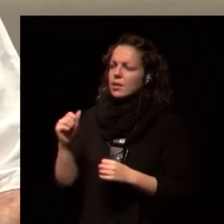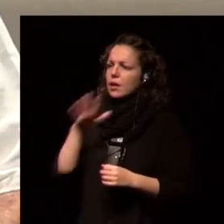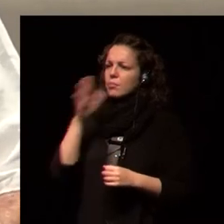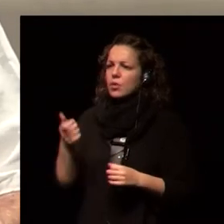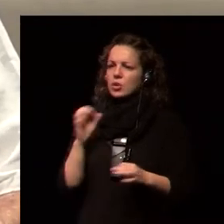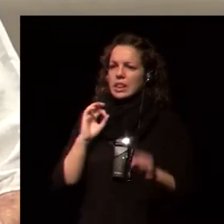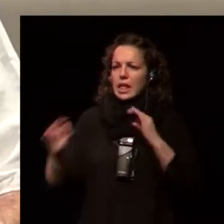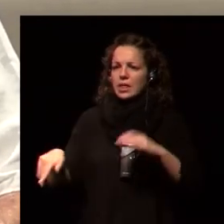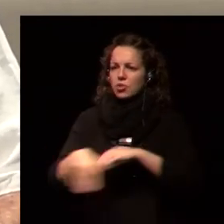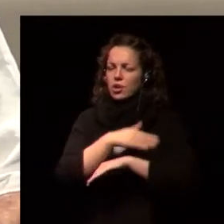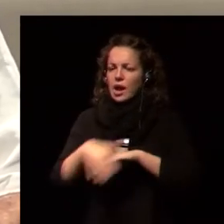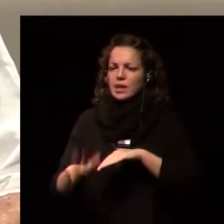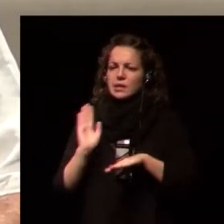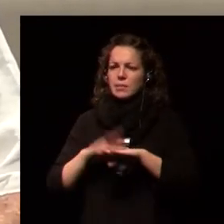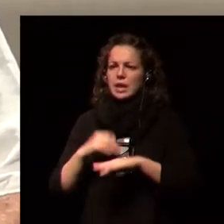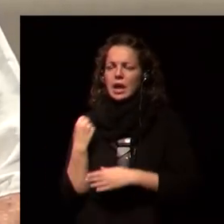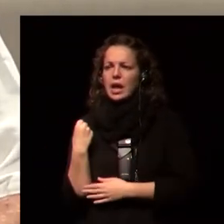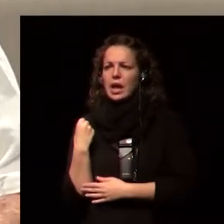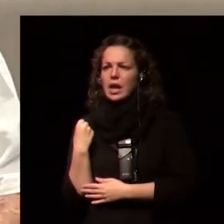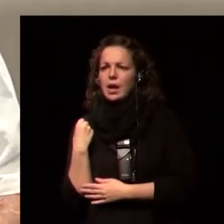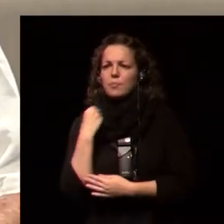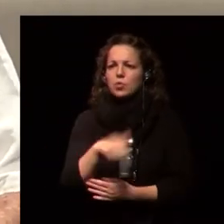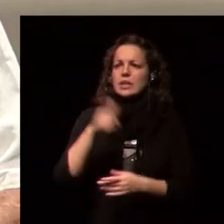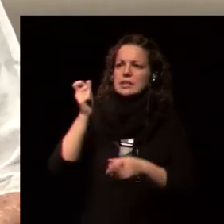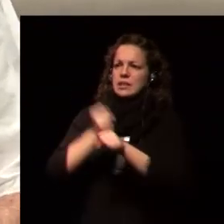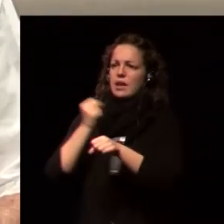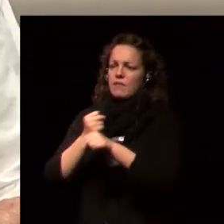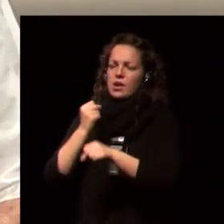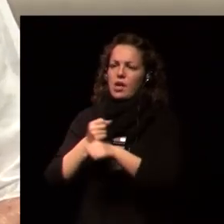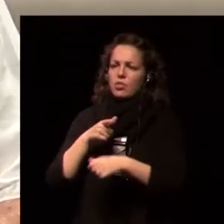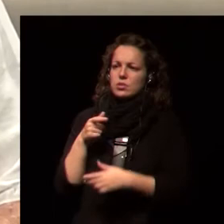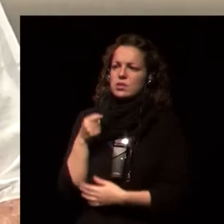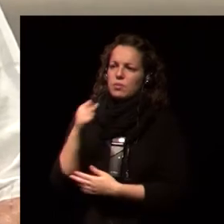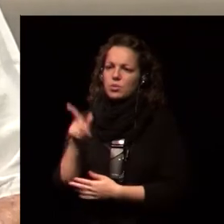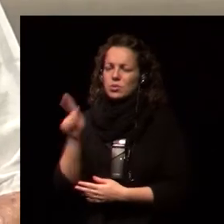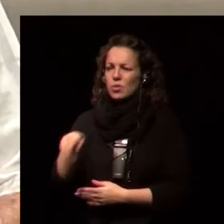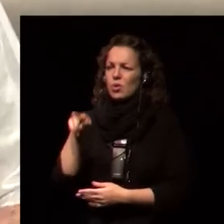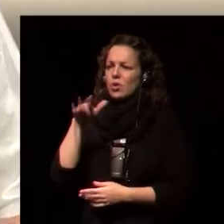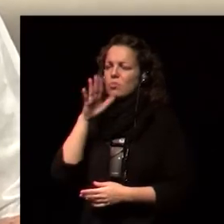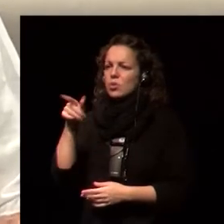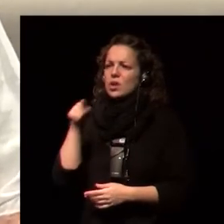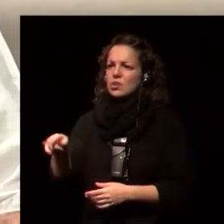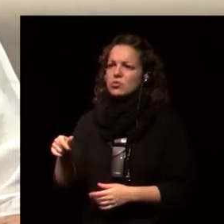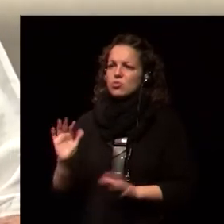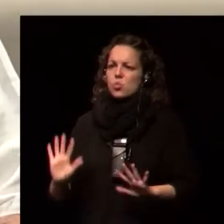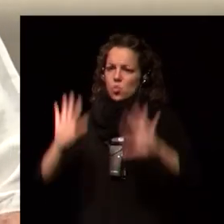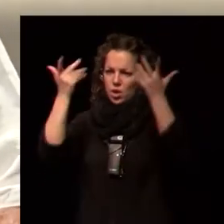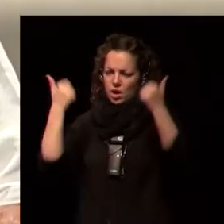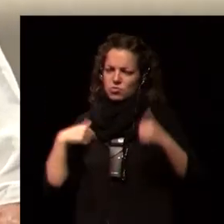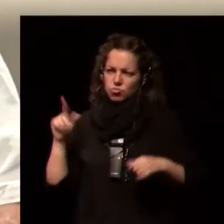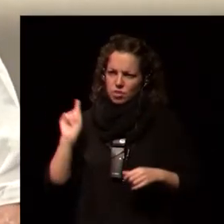un teatro de calle para apoyar a unos trabajadores que estaban en huelga. También